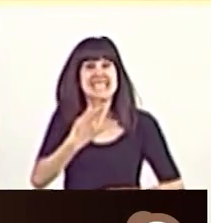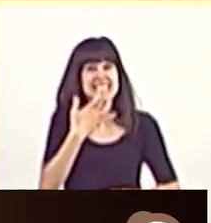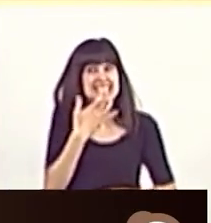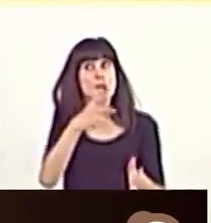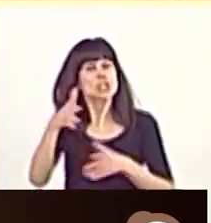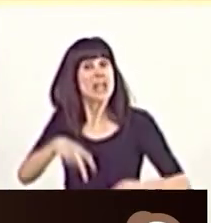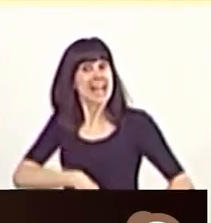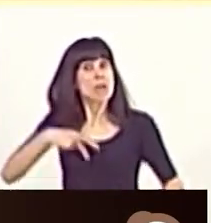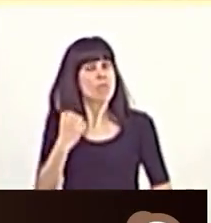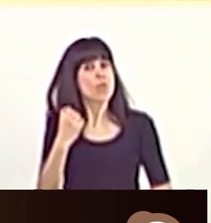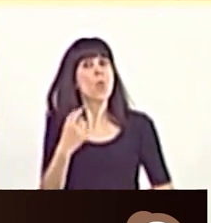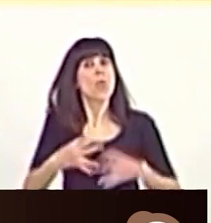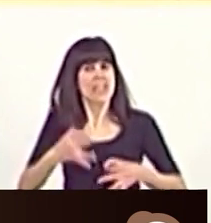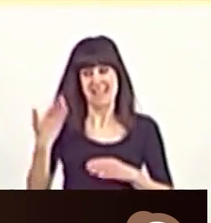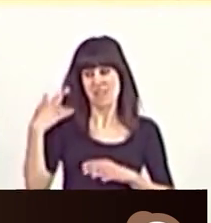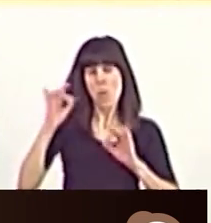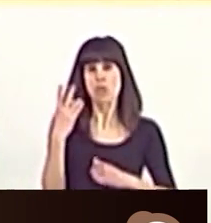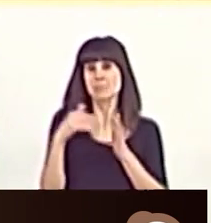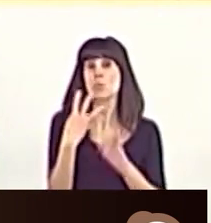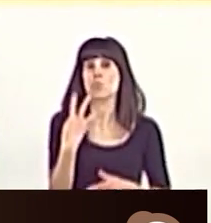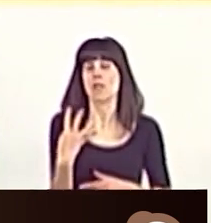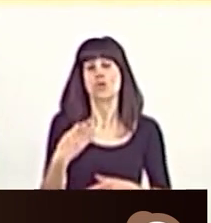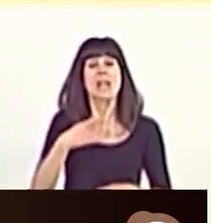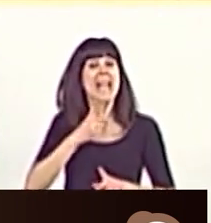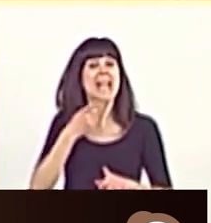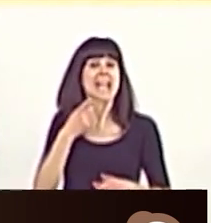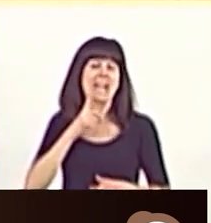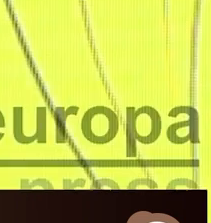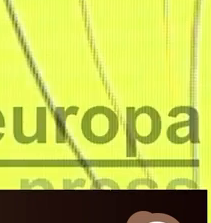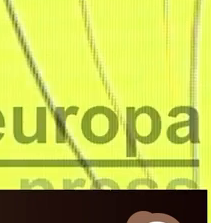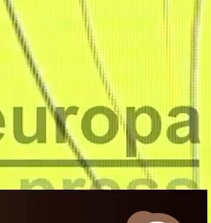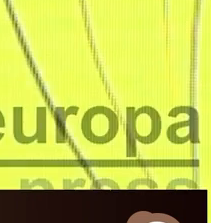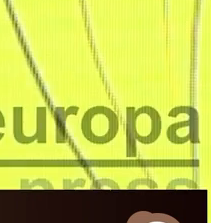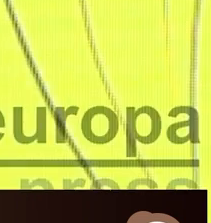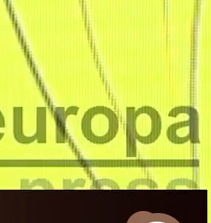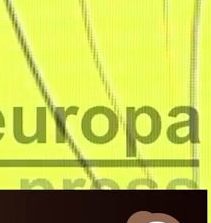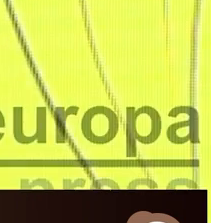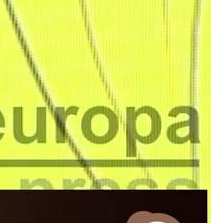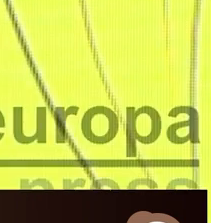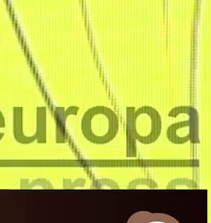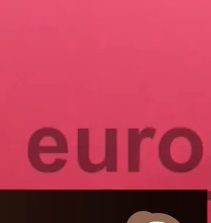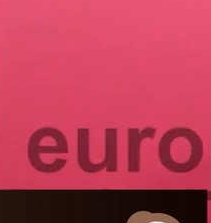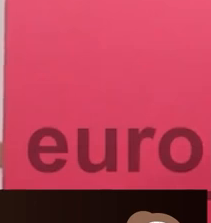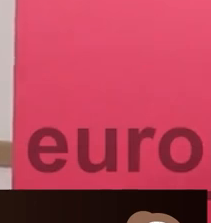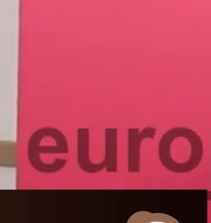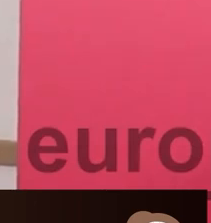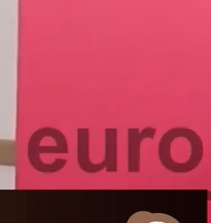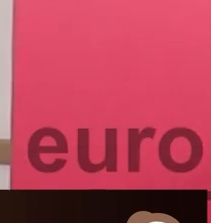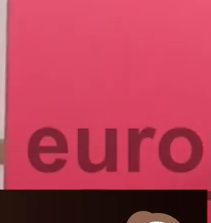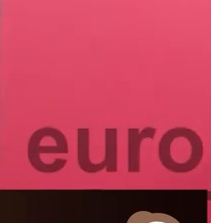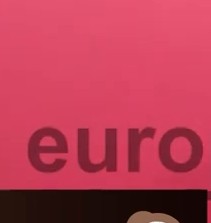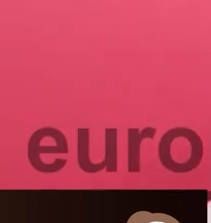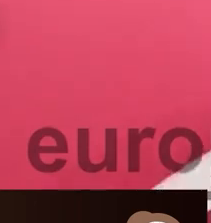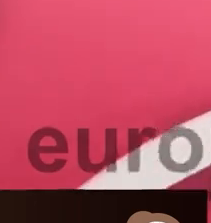todas las que se están haciendo, Carlos, porque muchos están habilitando, articulando a ver de qué forma lo van a hacer. Y el problema es que lo que dicen... Este fin de semana he hablado